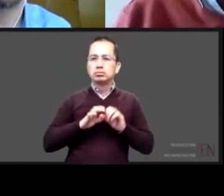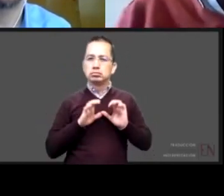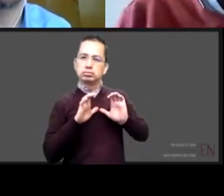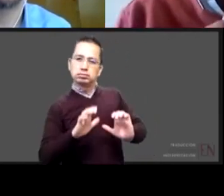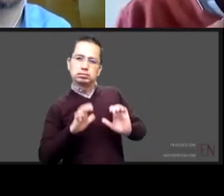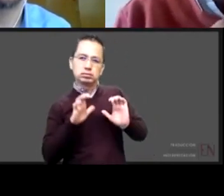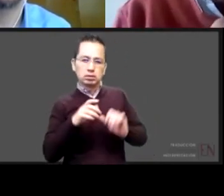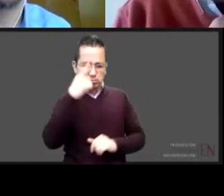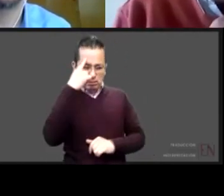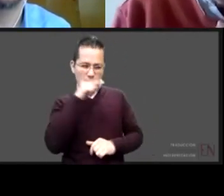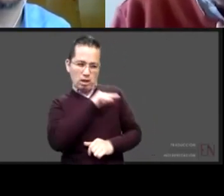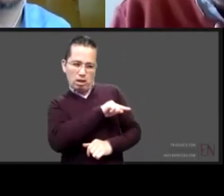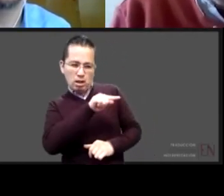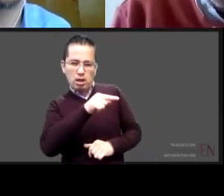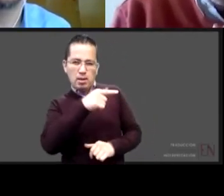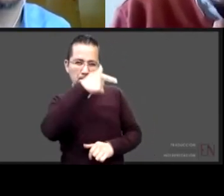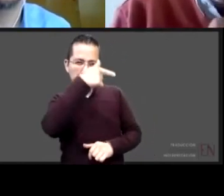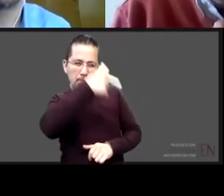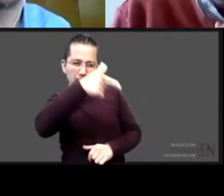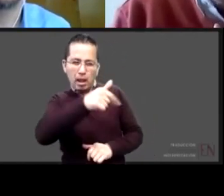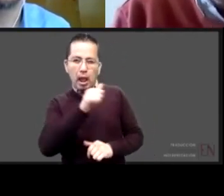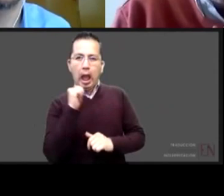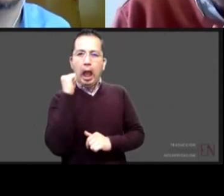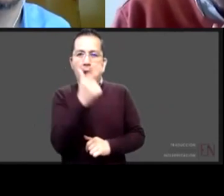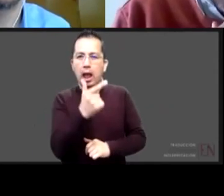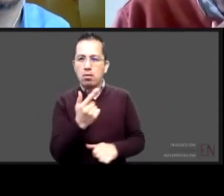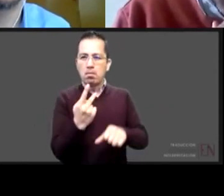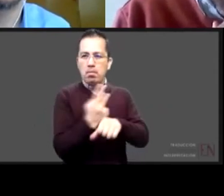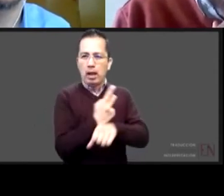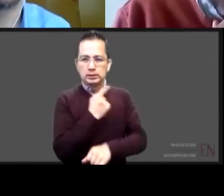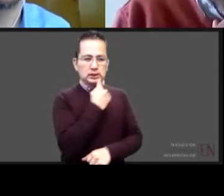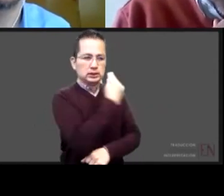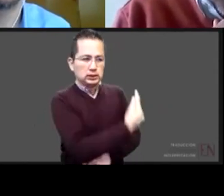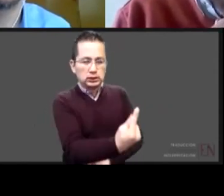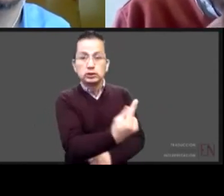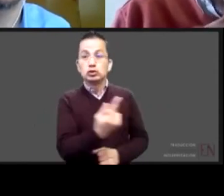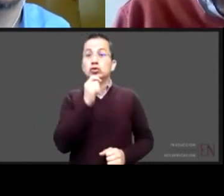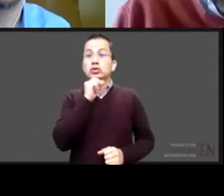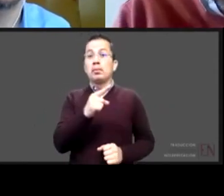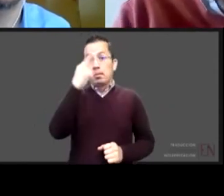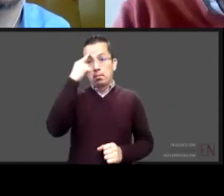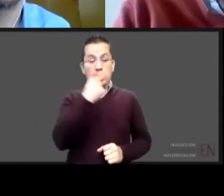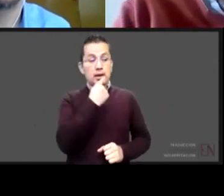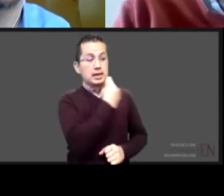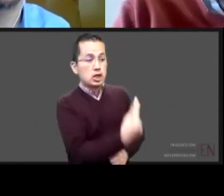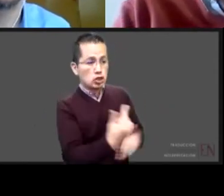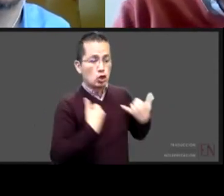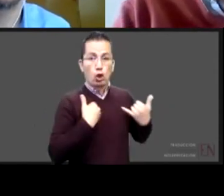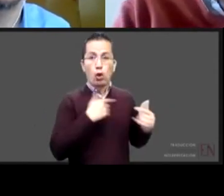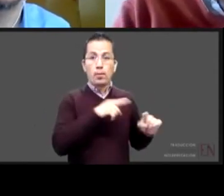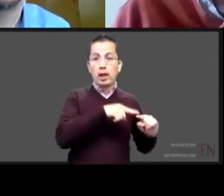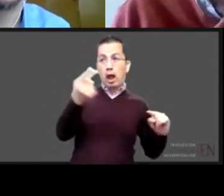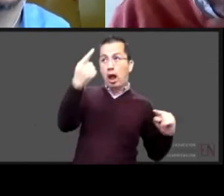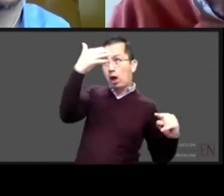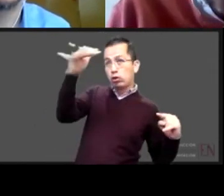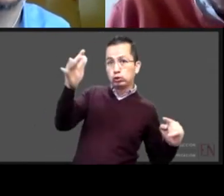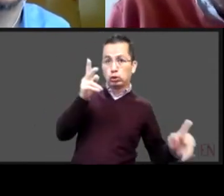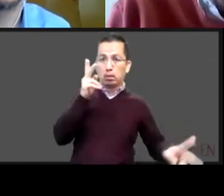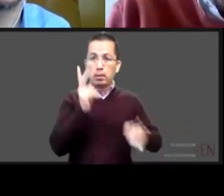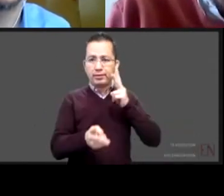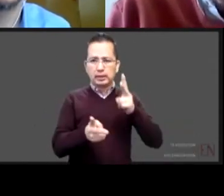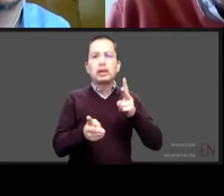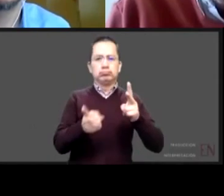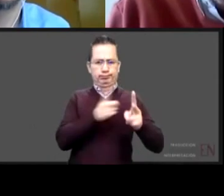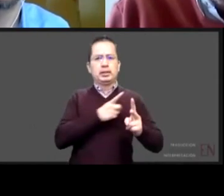debemos tener una apertura mayor a este diálogo intergeneracional del que mencionábamos? Y me pareció fantástico escuchar a